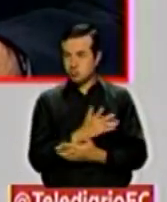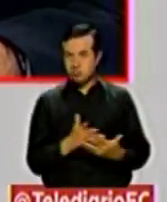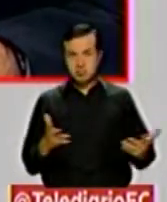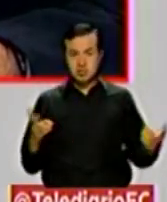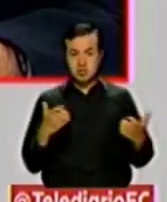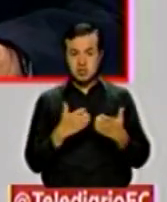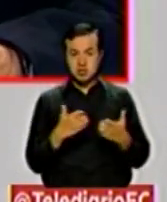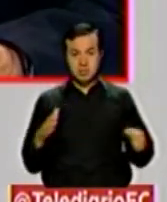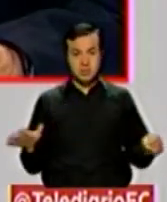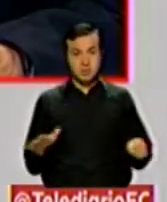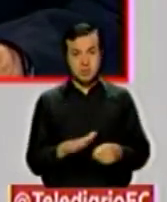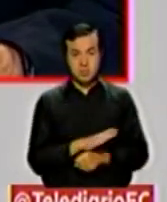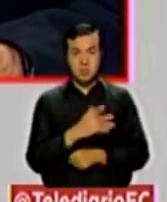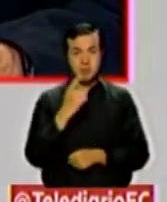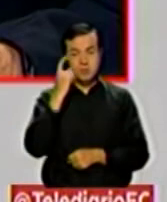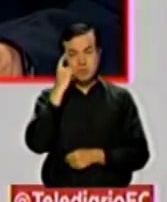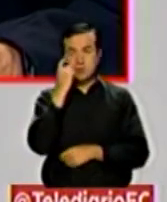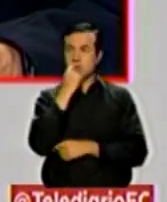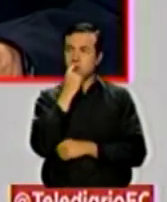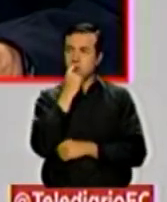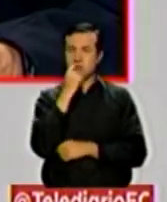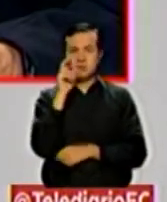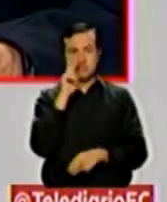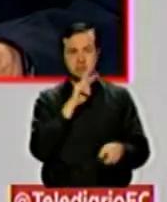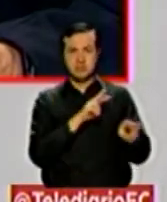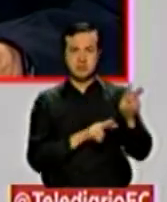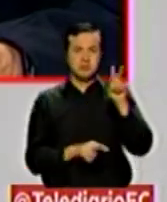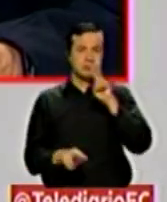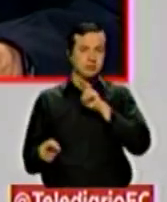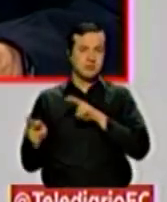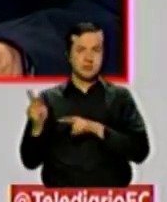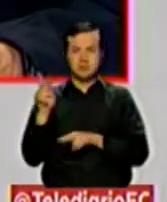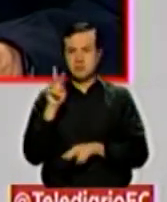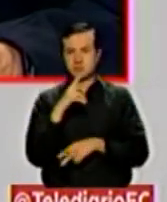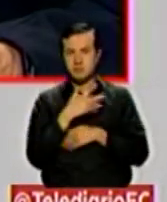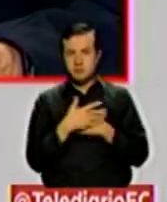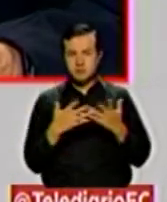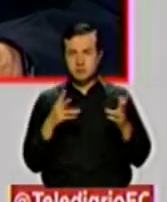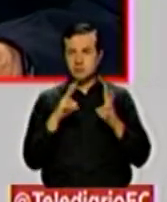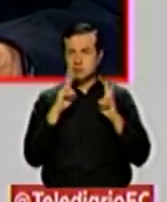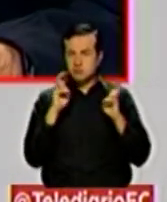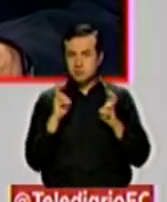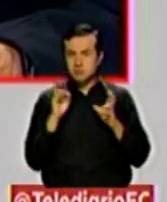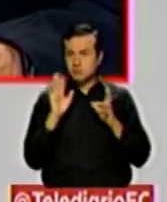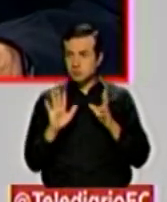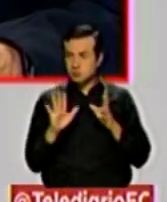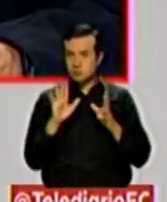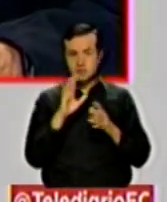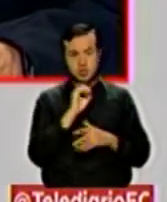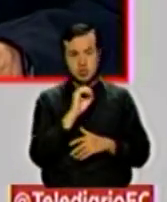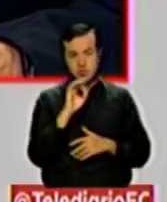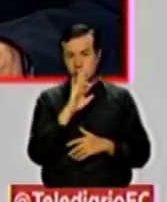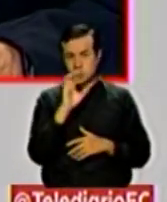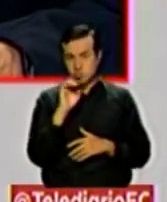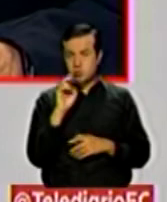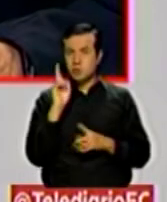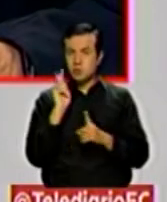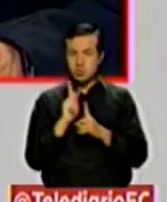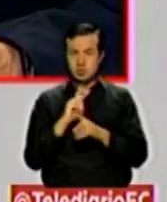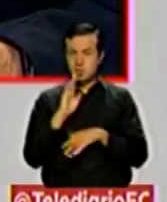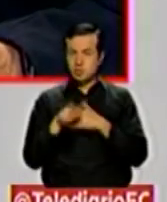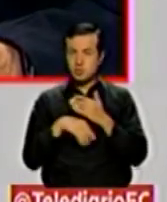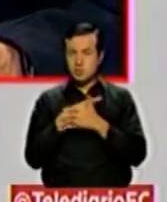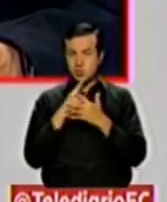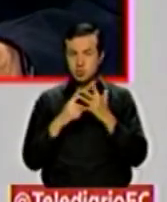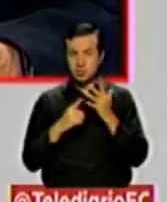equipo, porque yo no hago una lectura solamente limitado al caso de Sonia Holder. Yo lo hago respecto a las